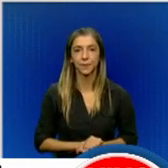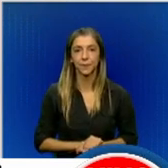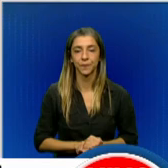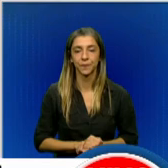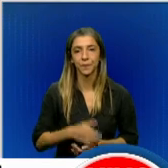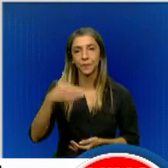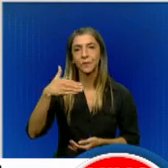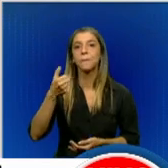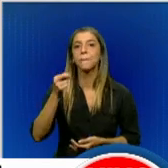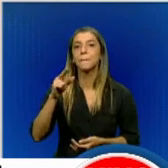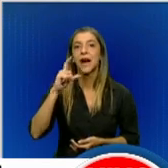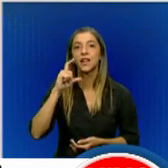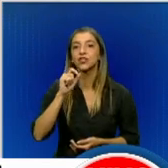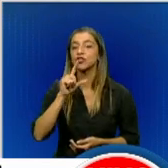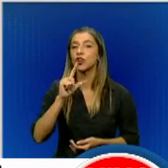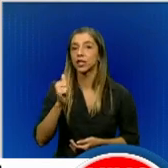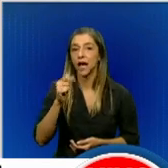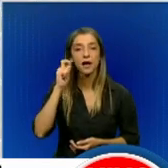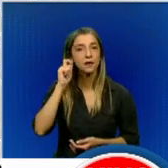marziotta gisela